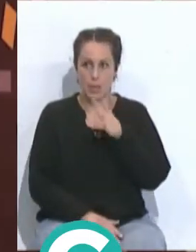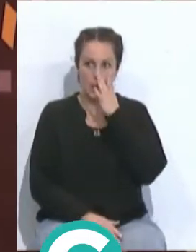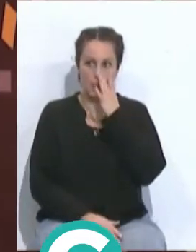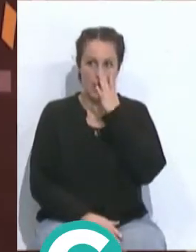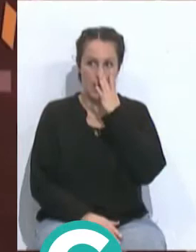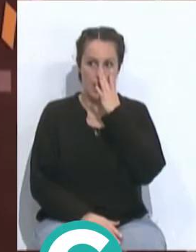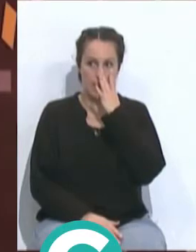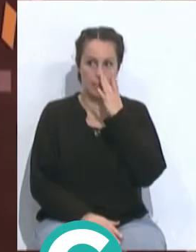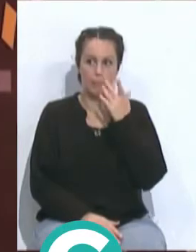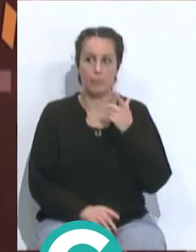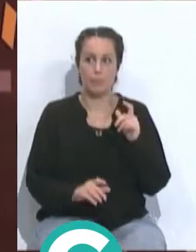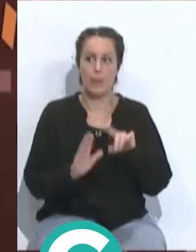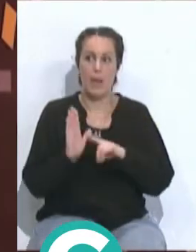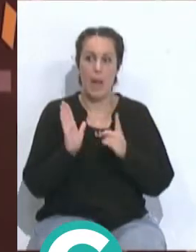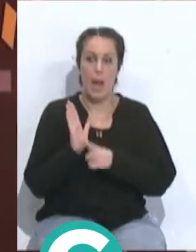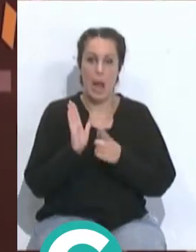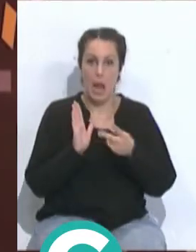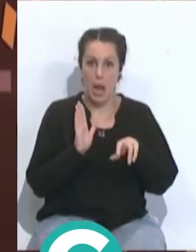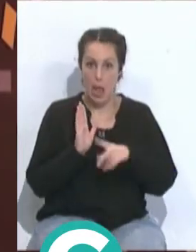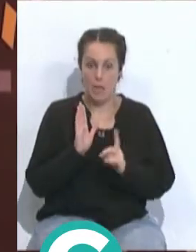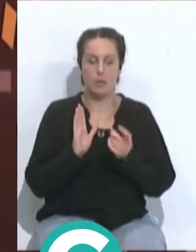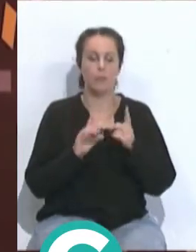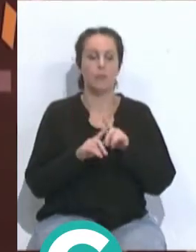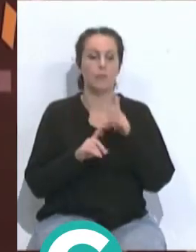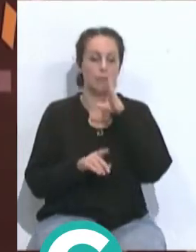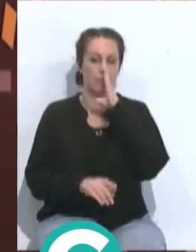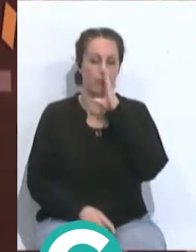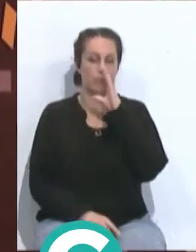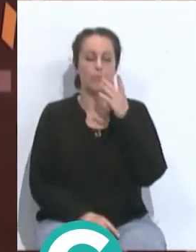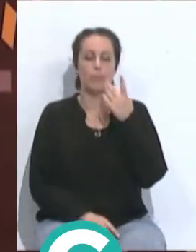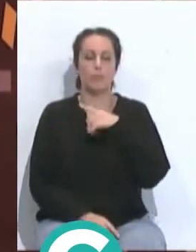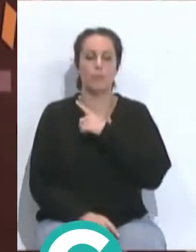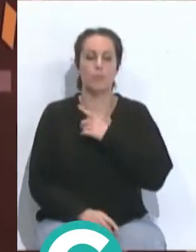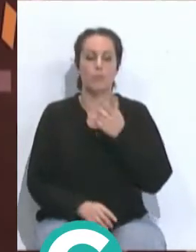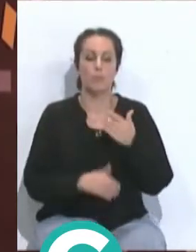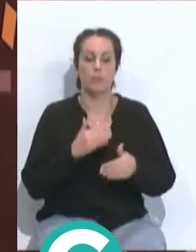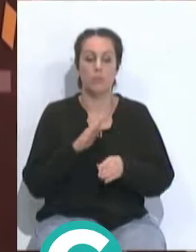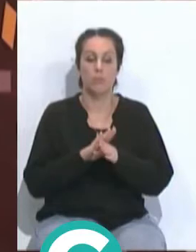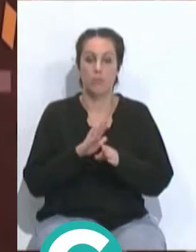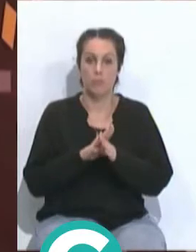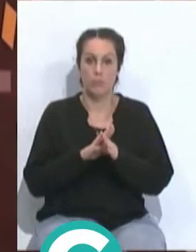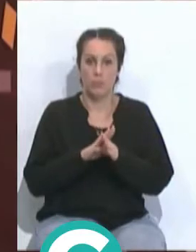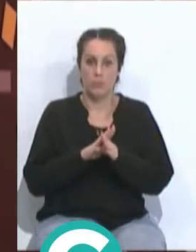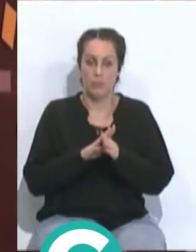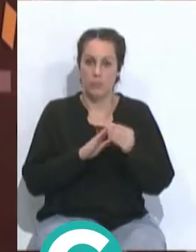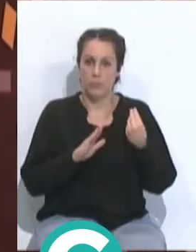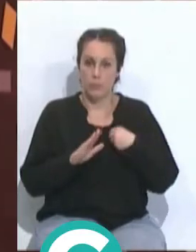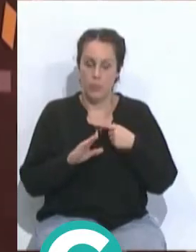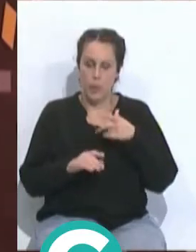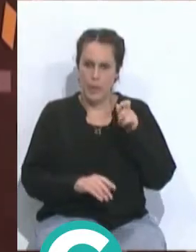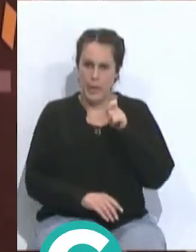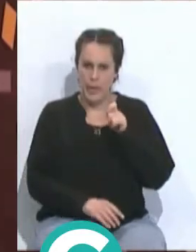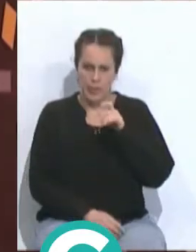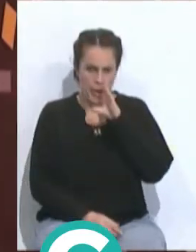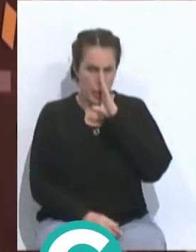carnaval ilegal de febrero. Seguimos un poquito cosechando los frutos de ese mes de